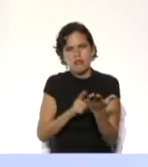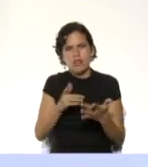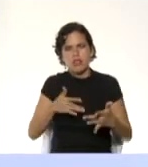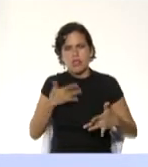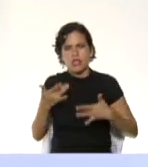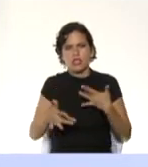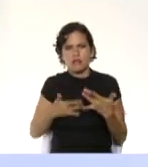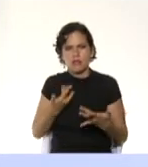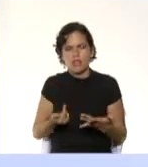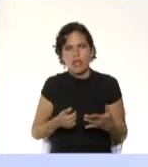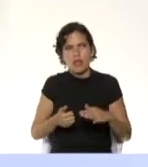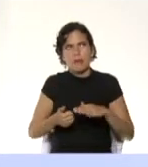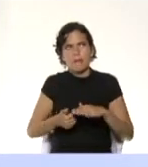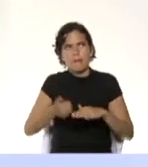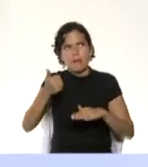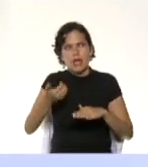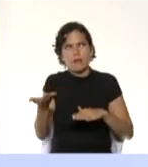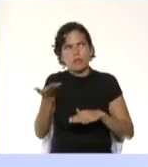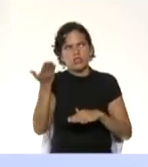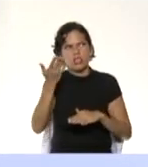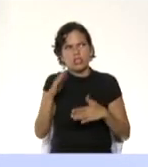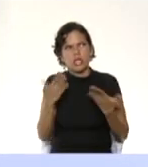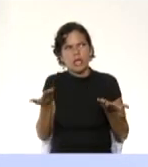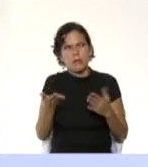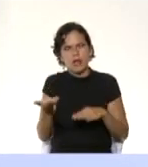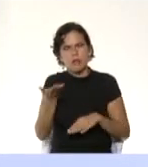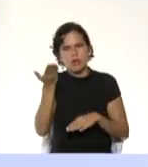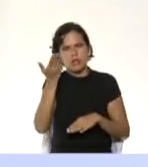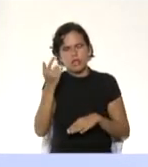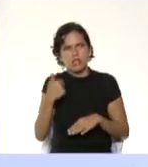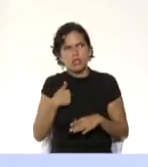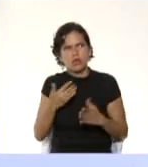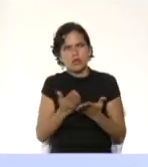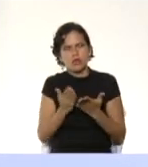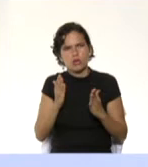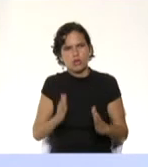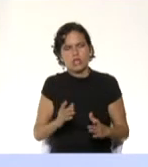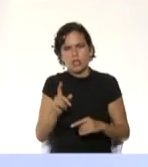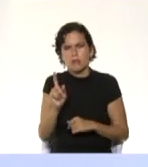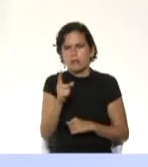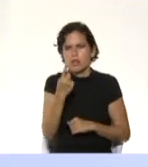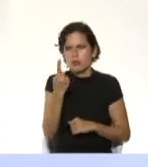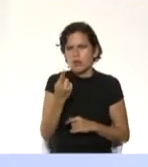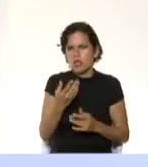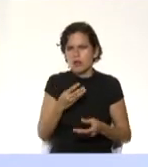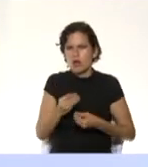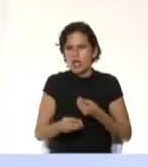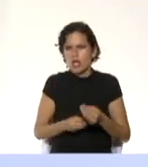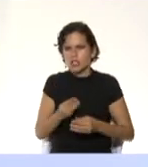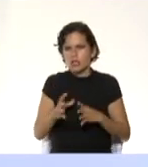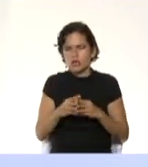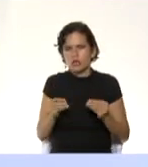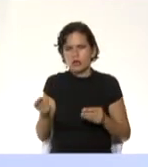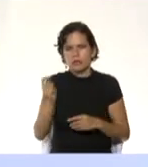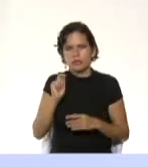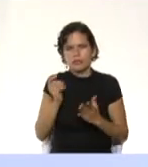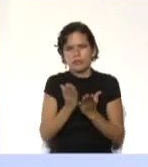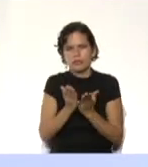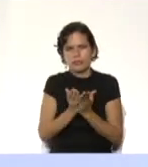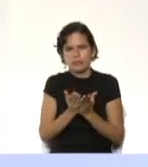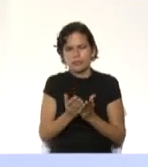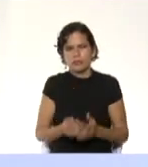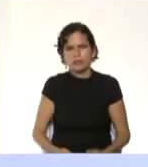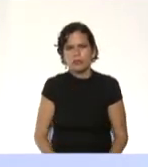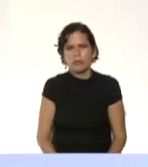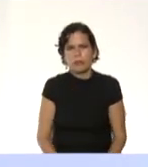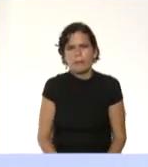como estudiante? Primero, cumplir con mis obligaciones escolares. ¿Cuáles son esas obligaciones escolares? Hay